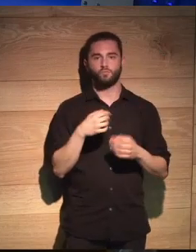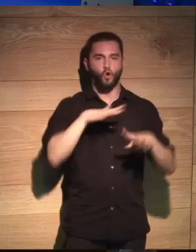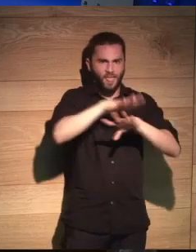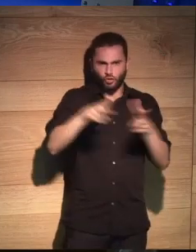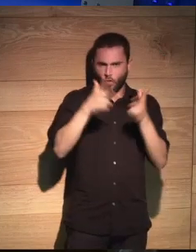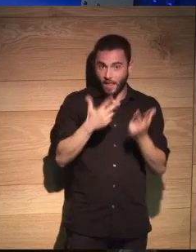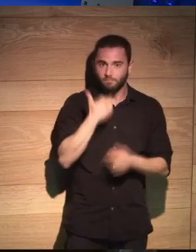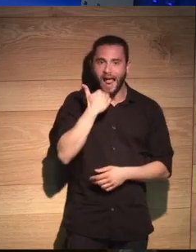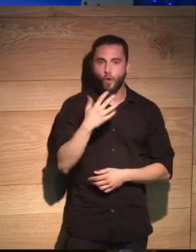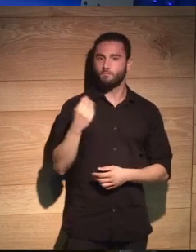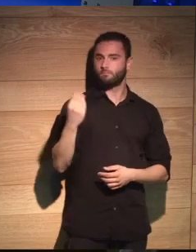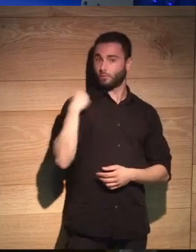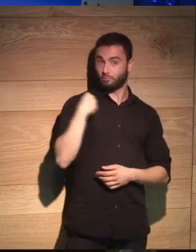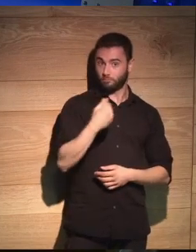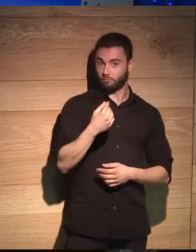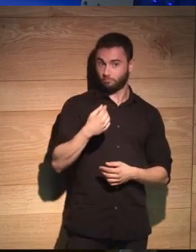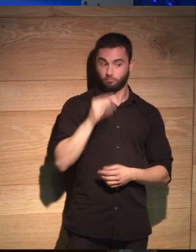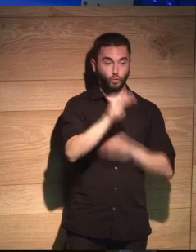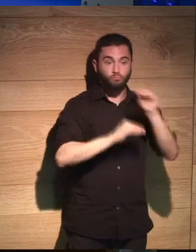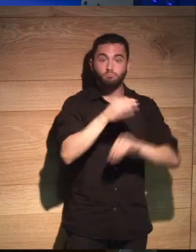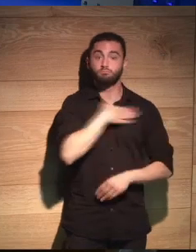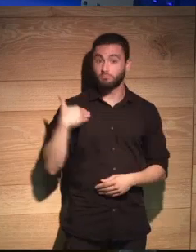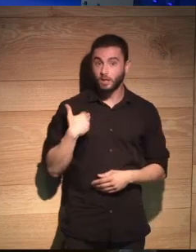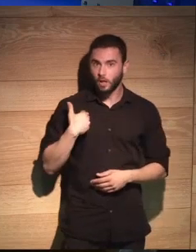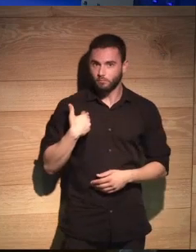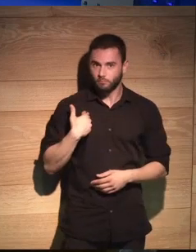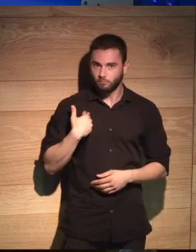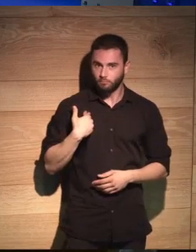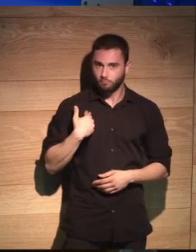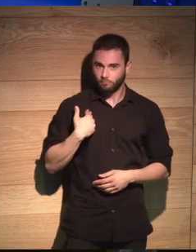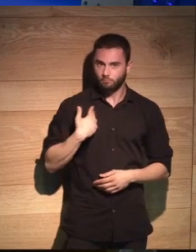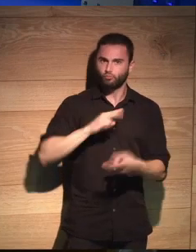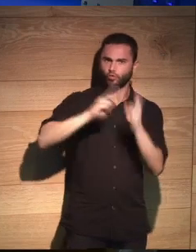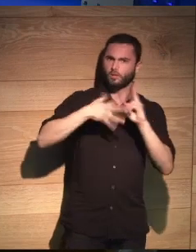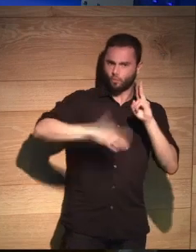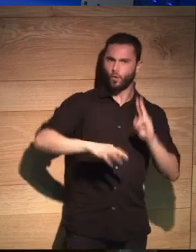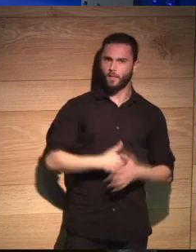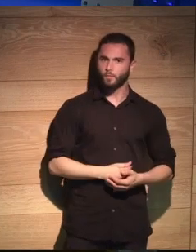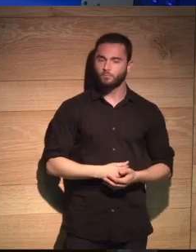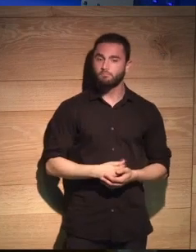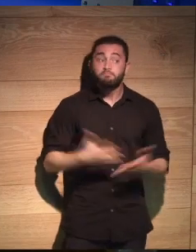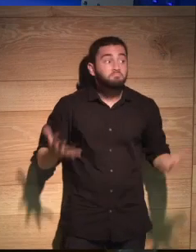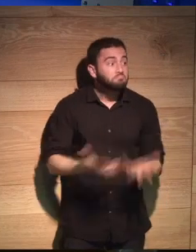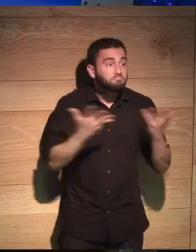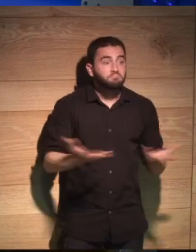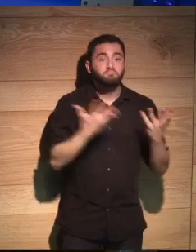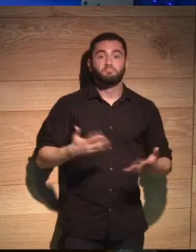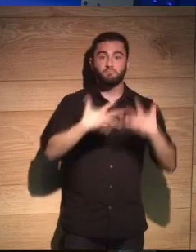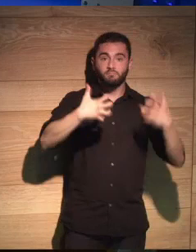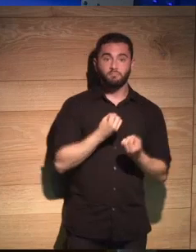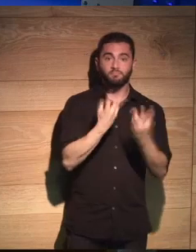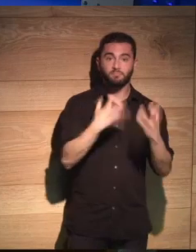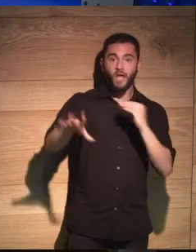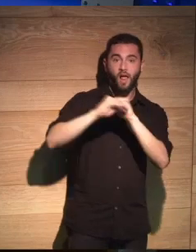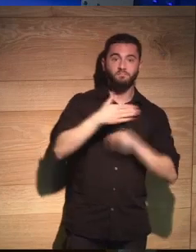quiere hacer alguna pregunta, hacerla llegar, también podríamos contentársela. ¿Alguien se anima a hacer algún comentario?